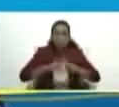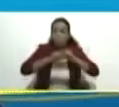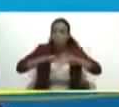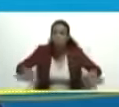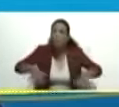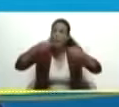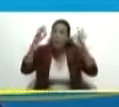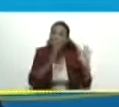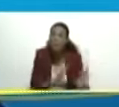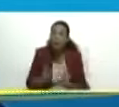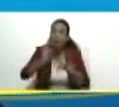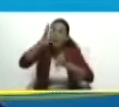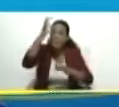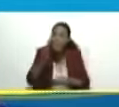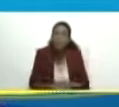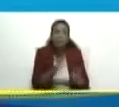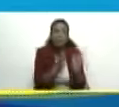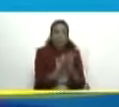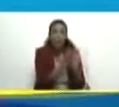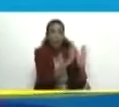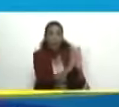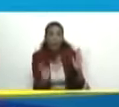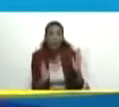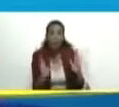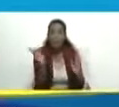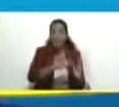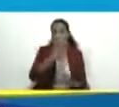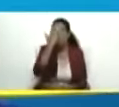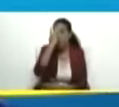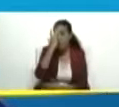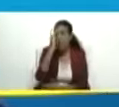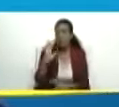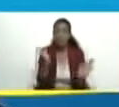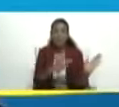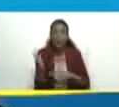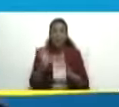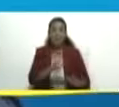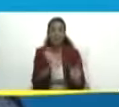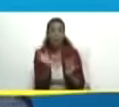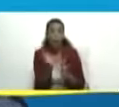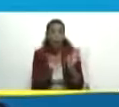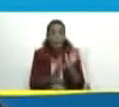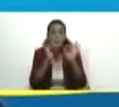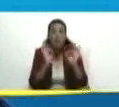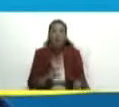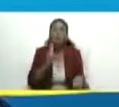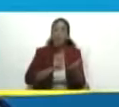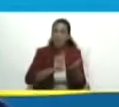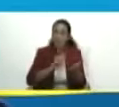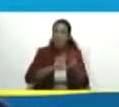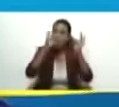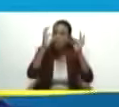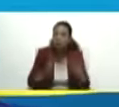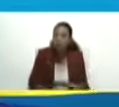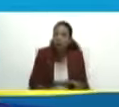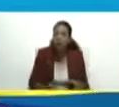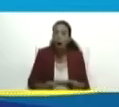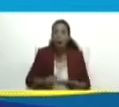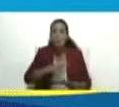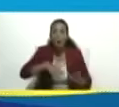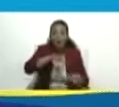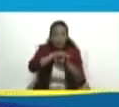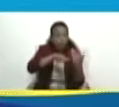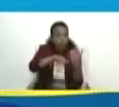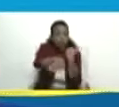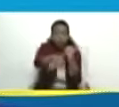un verdadero plan que durante el mes de febrero, marzo, abril, de verdad ponga capas